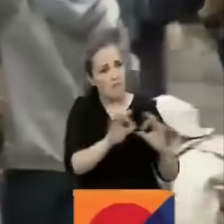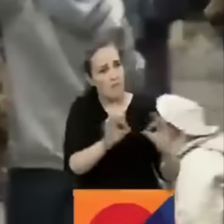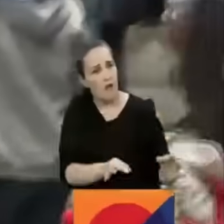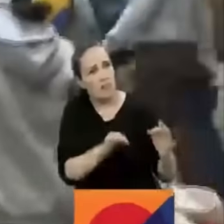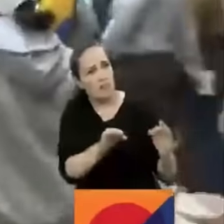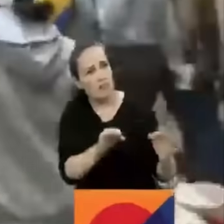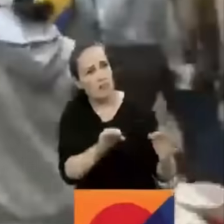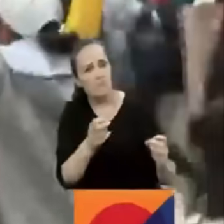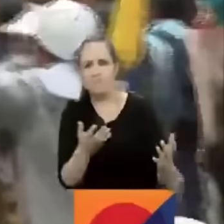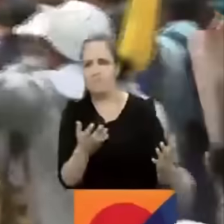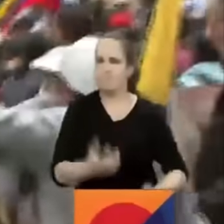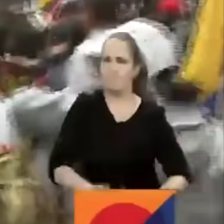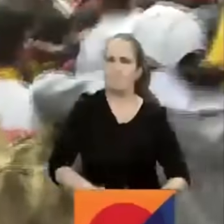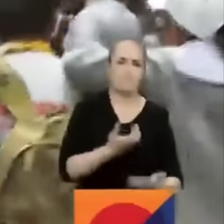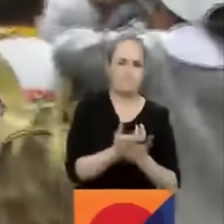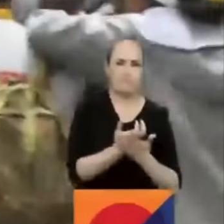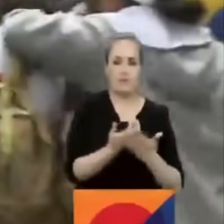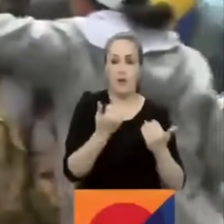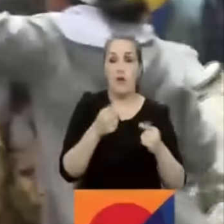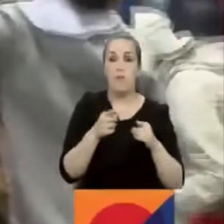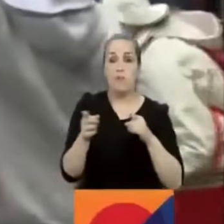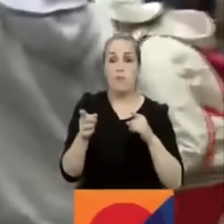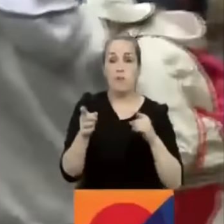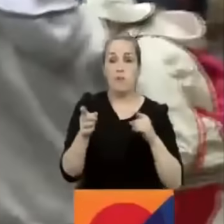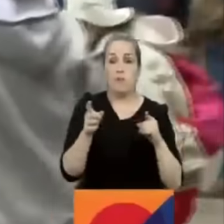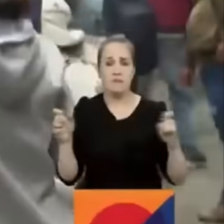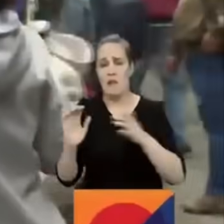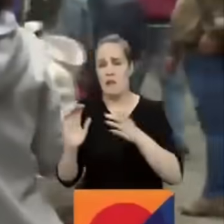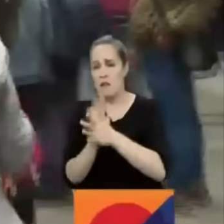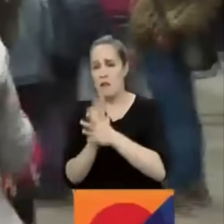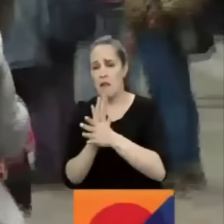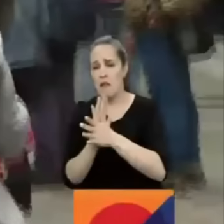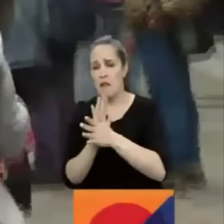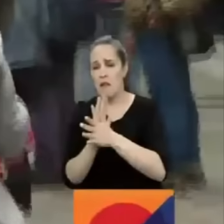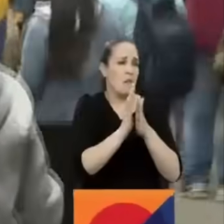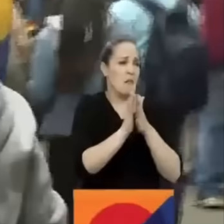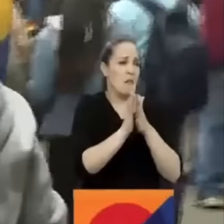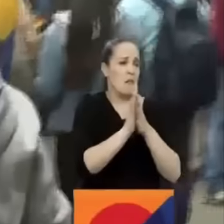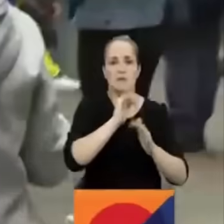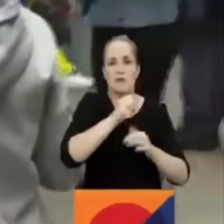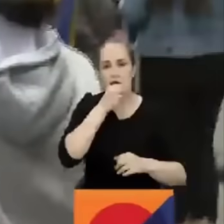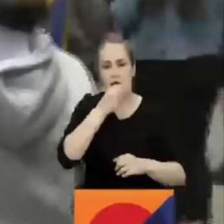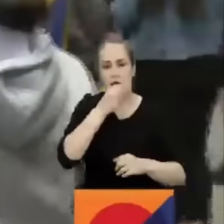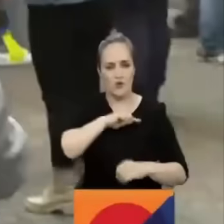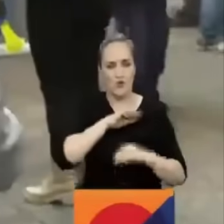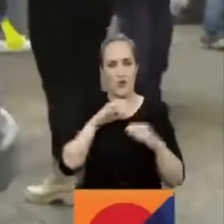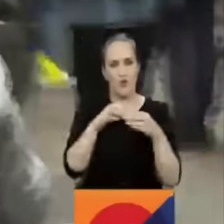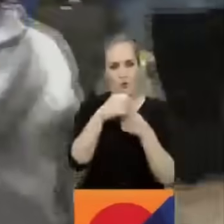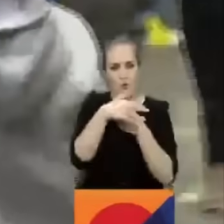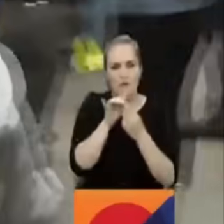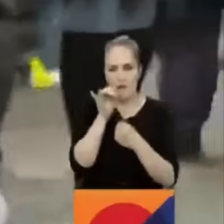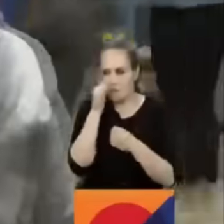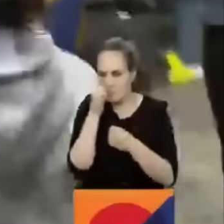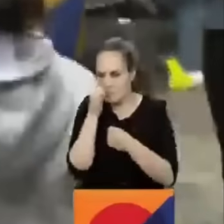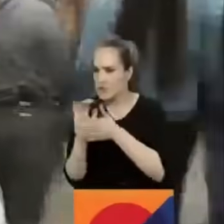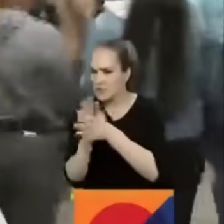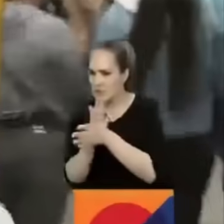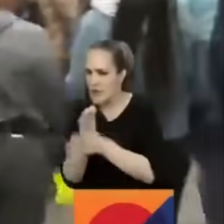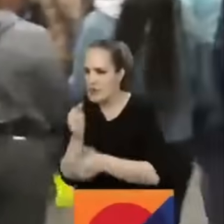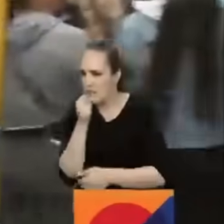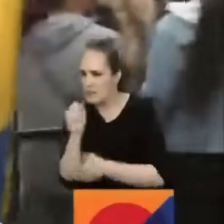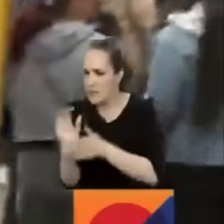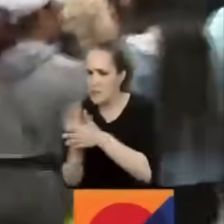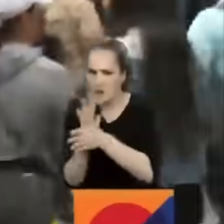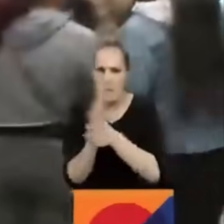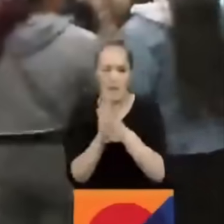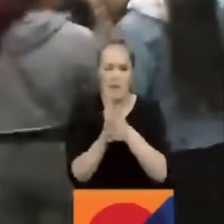Hemos escuchado diferentes voces en el transcurso del acompañamiento que nosotros como equipo de RTBC hemos realizado, y